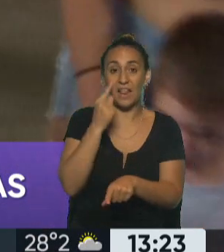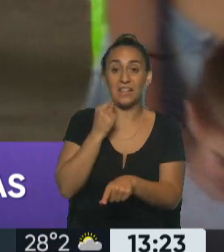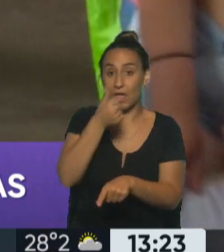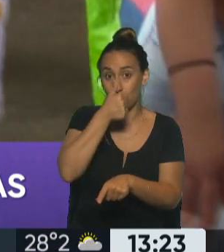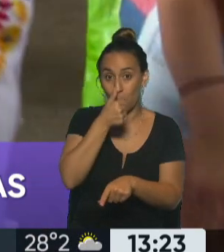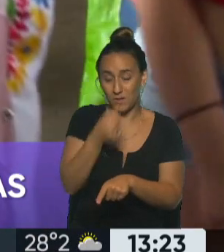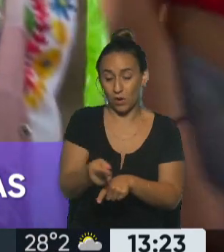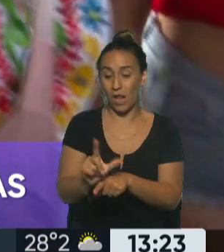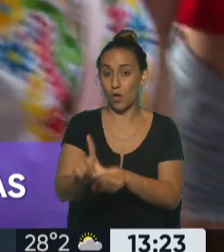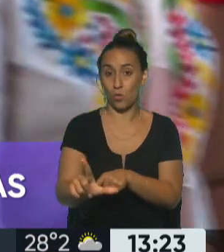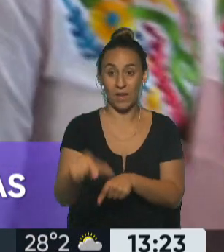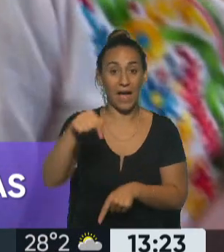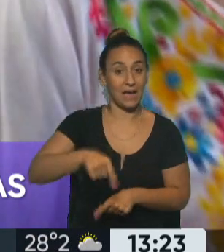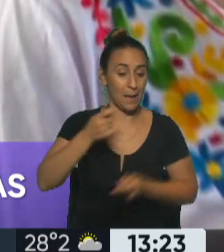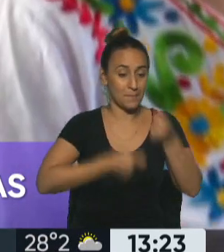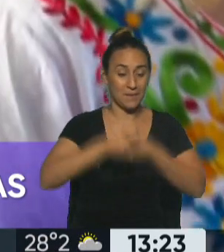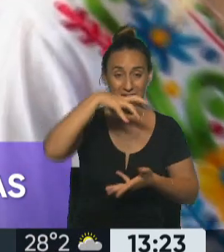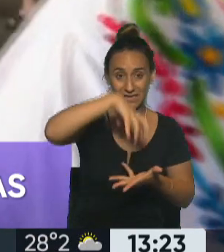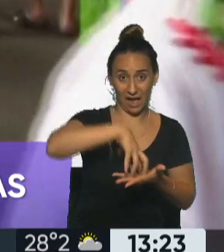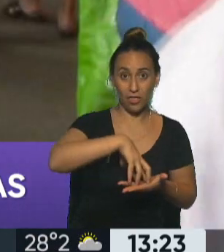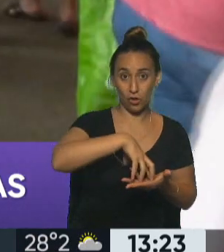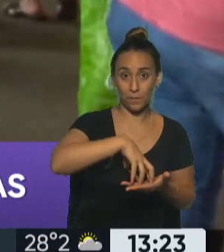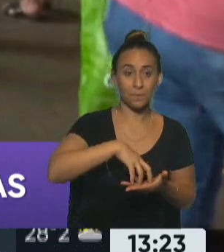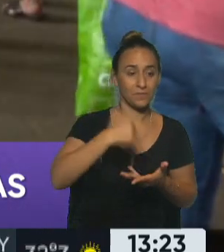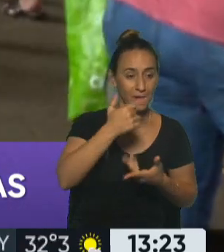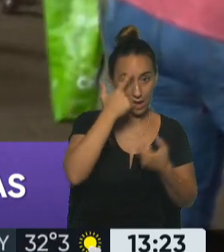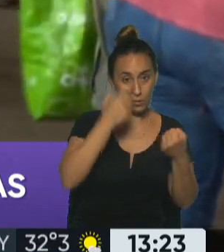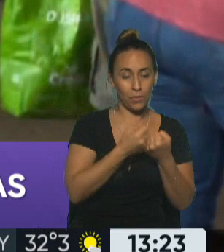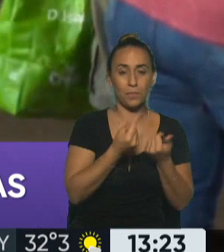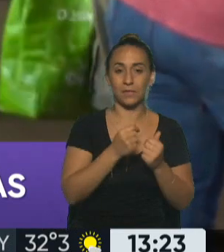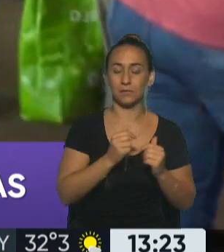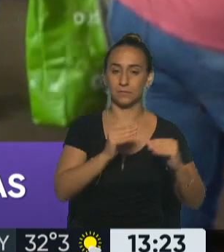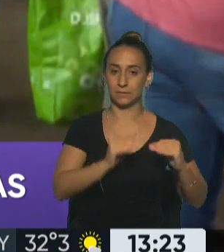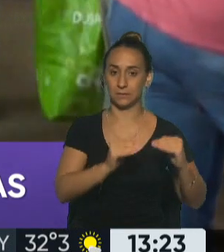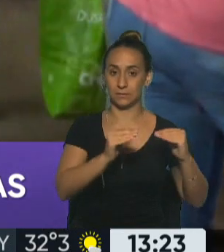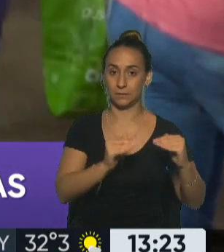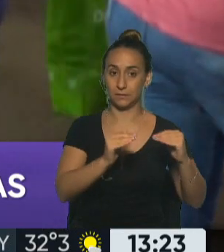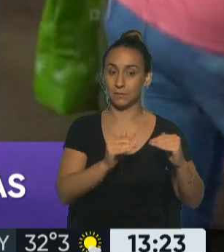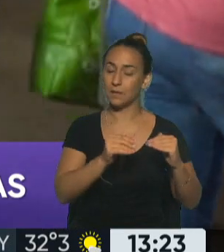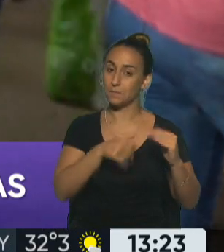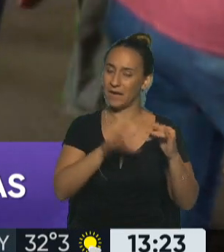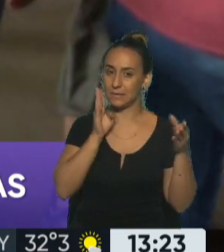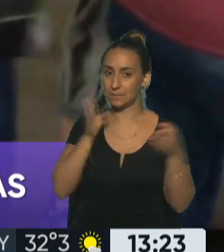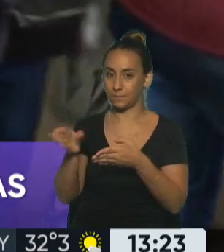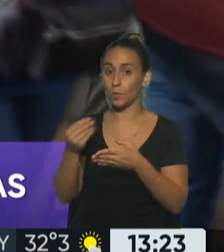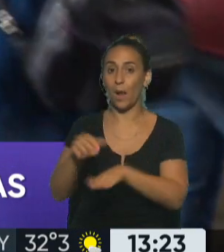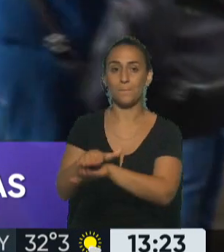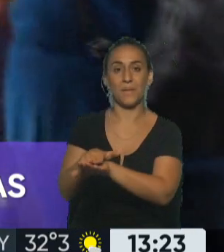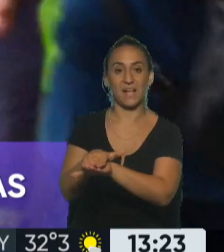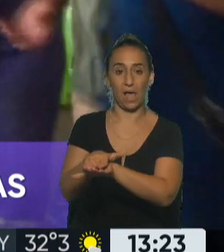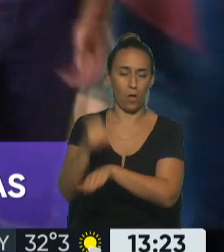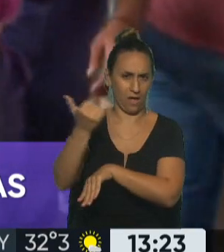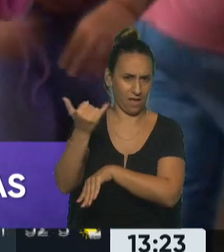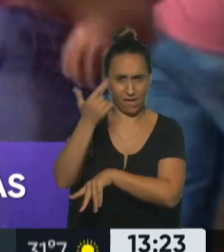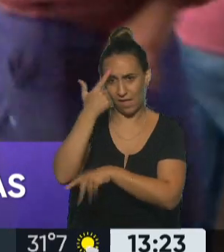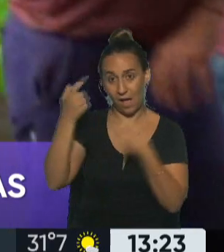principio del lunes aquí en el mercado apunta a fomentar lo que es el consumo de el pescado si se han hecho eh bastantes acuerdos